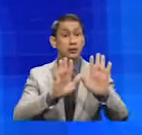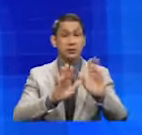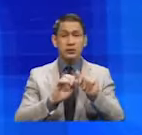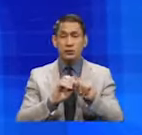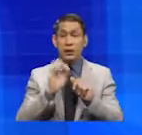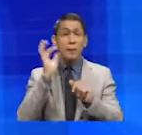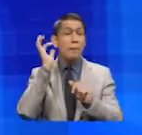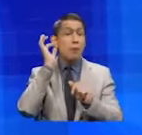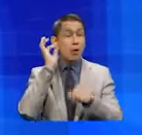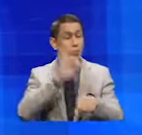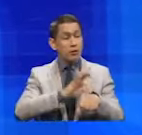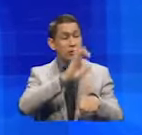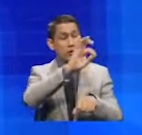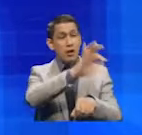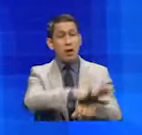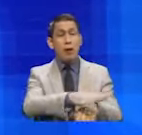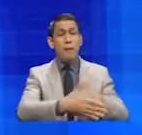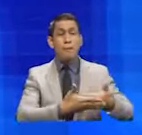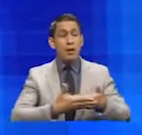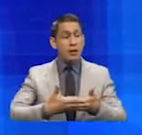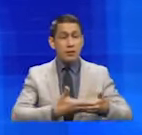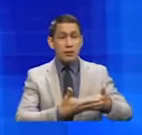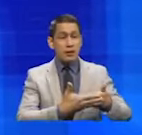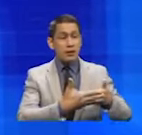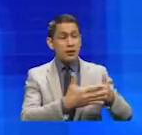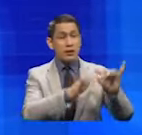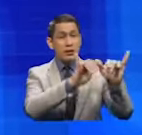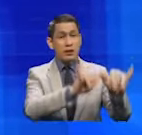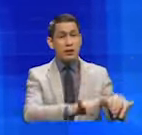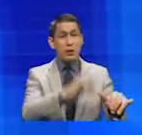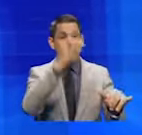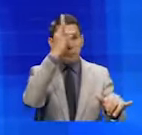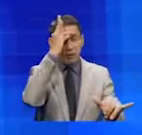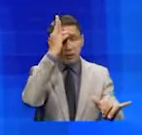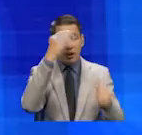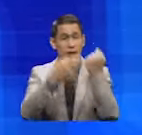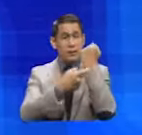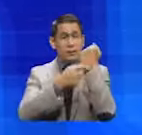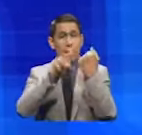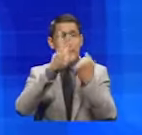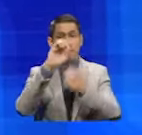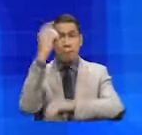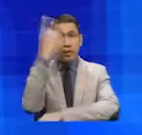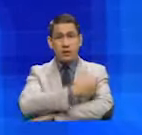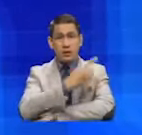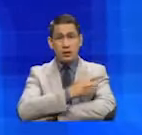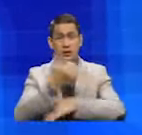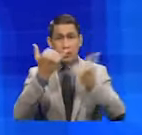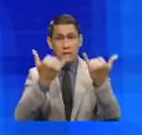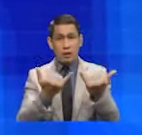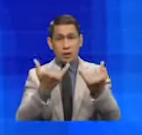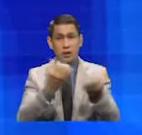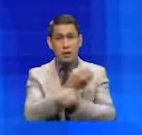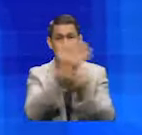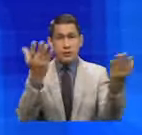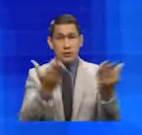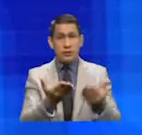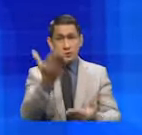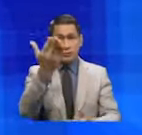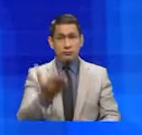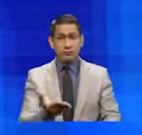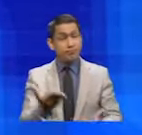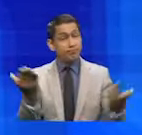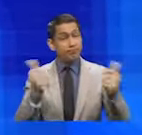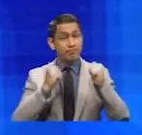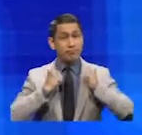maternidad. La niña estuvo más de 20 días hospitalizada. Fernando Escurra nos cuenta más sobre este caso que